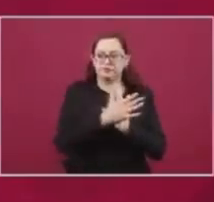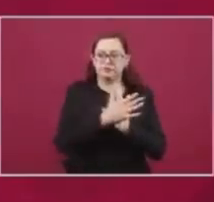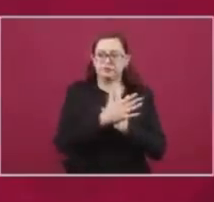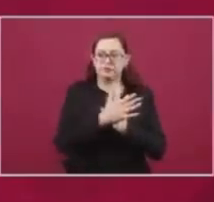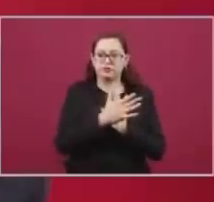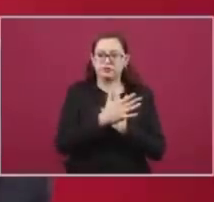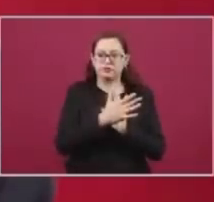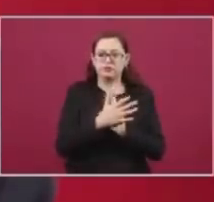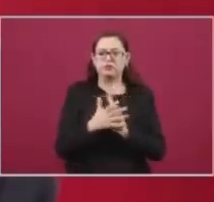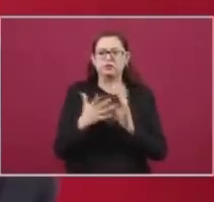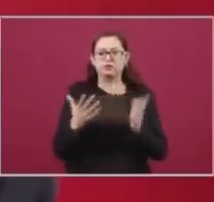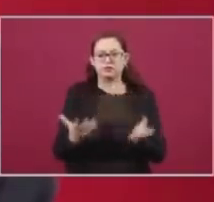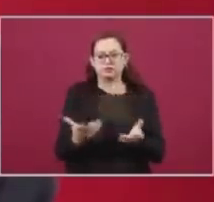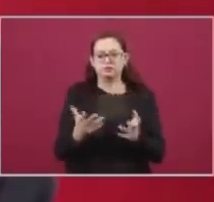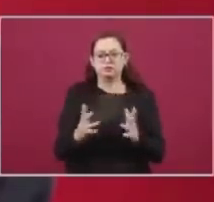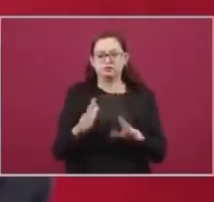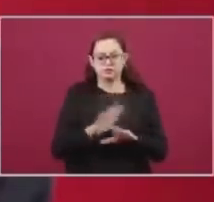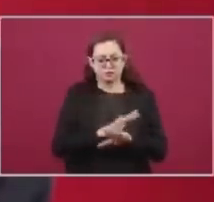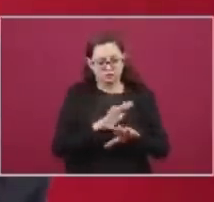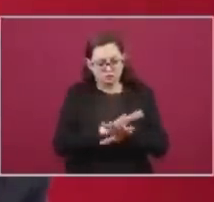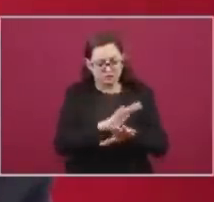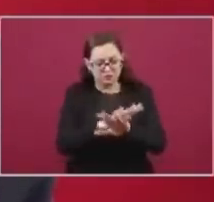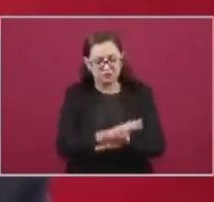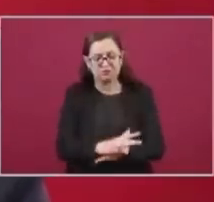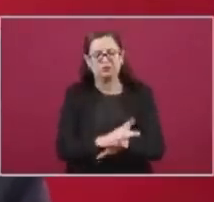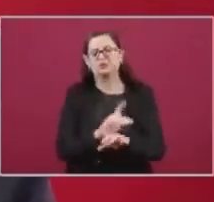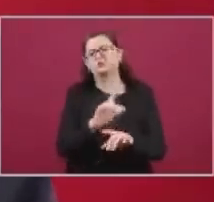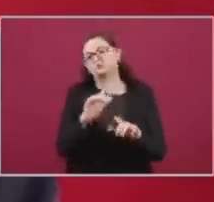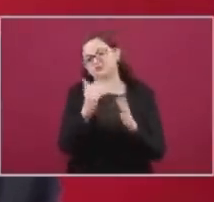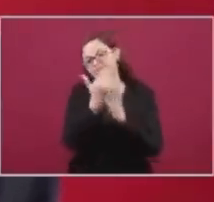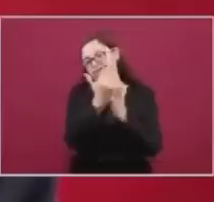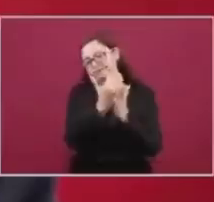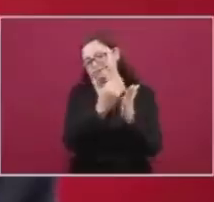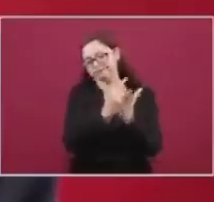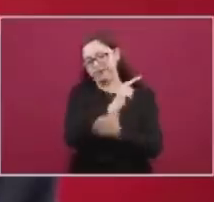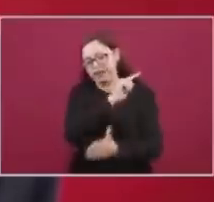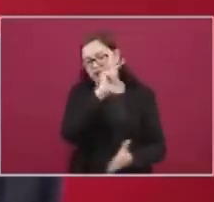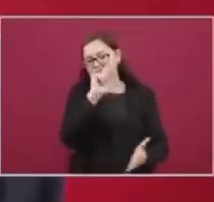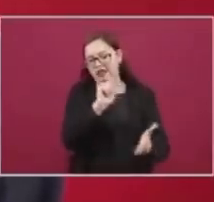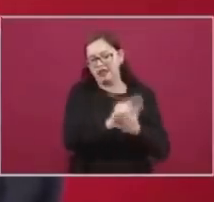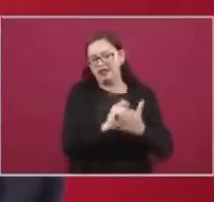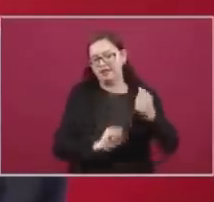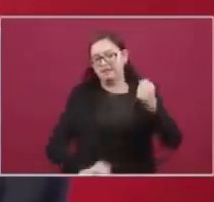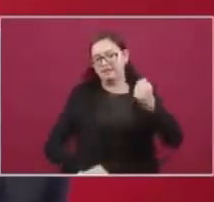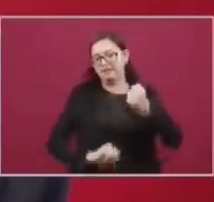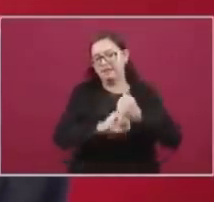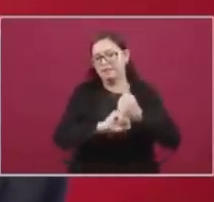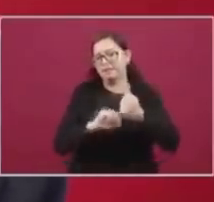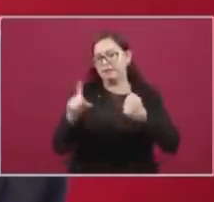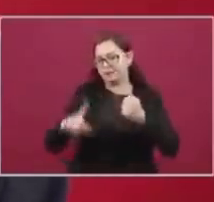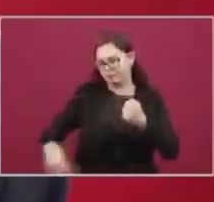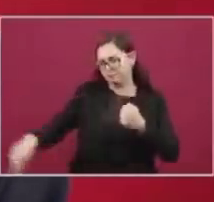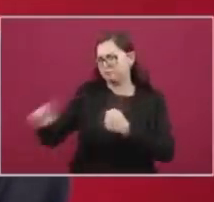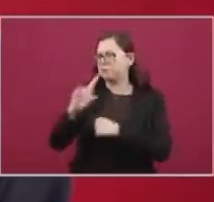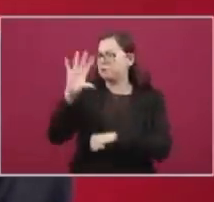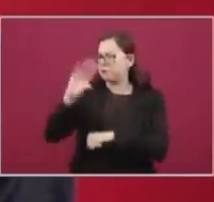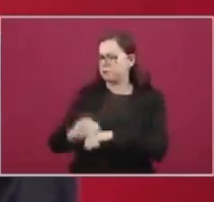a poder tener un marco legal para ayudarnos en labores